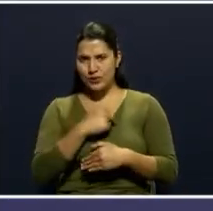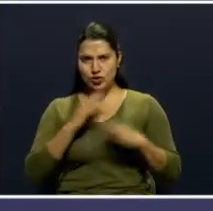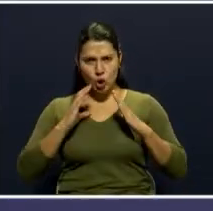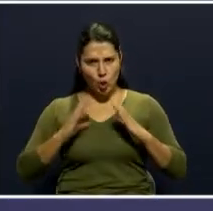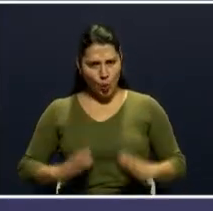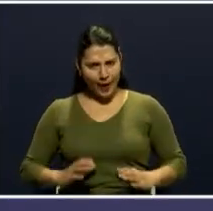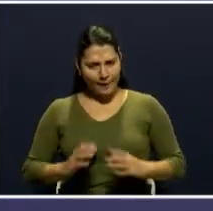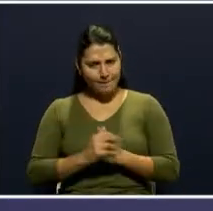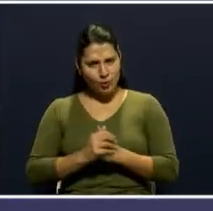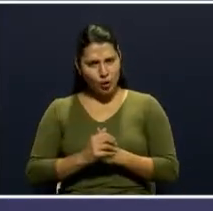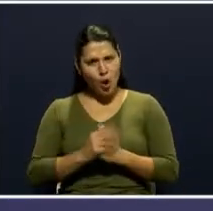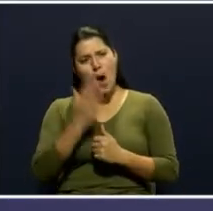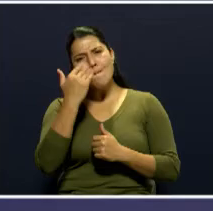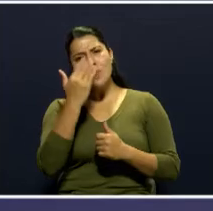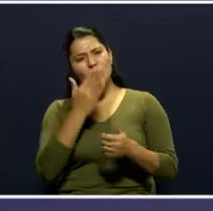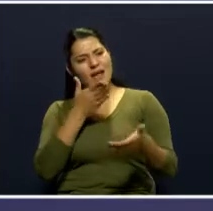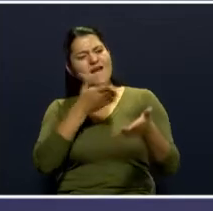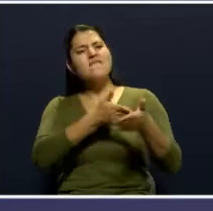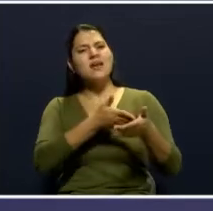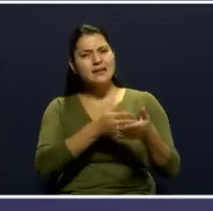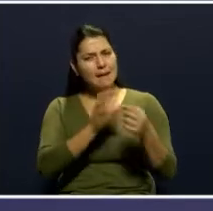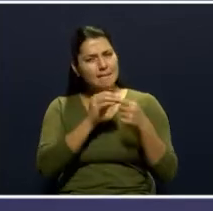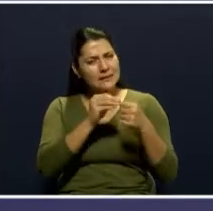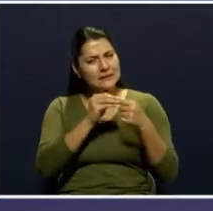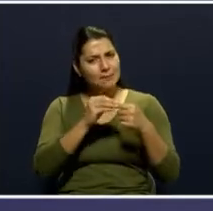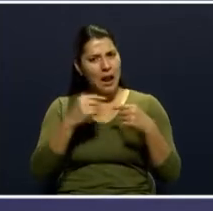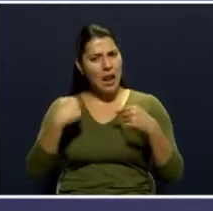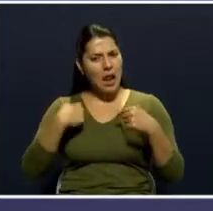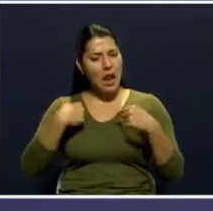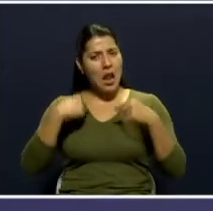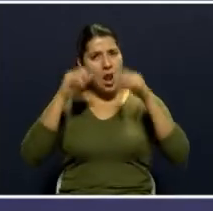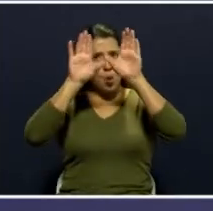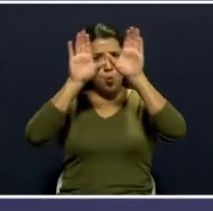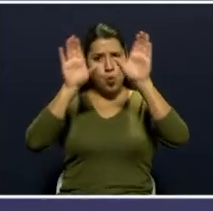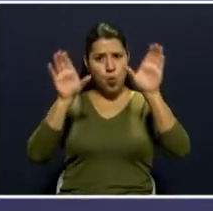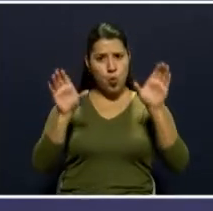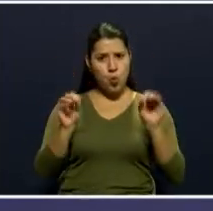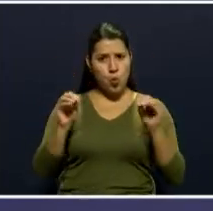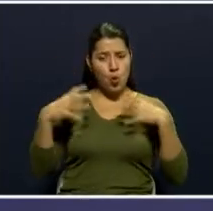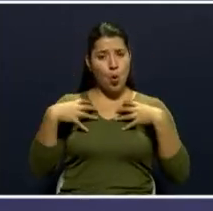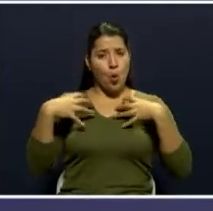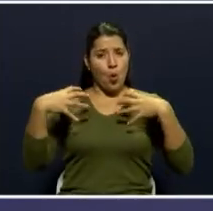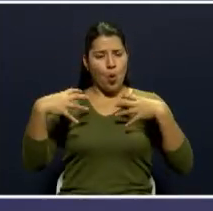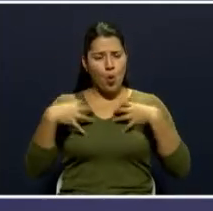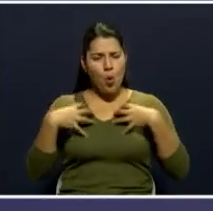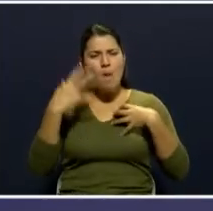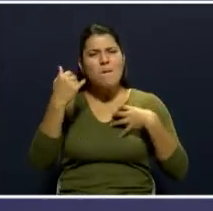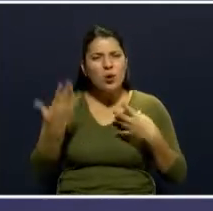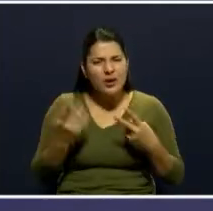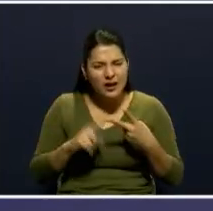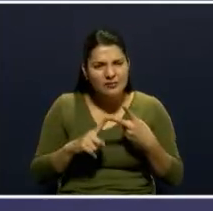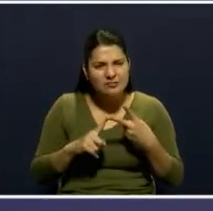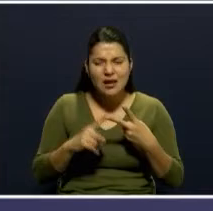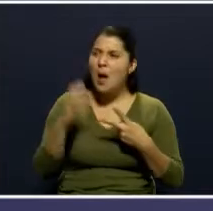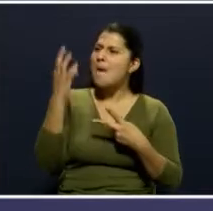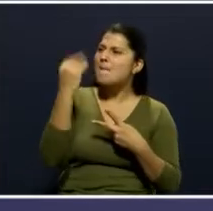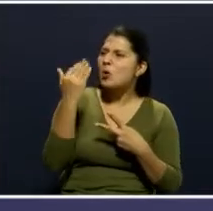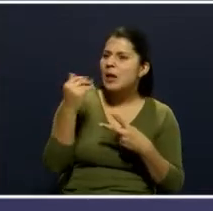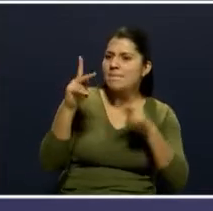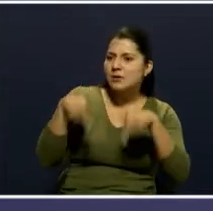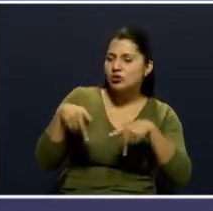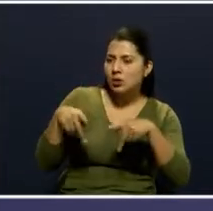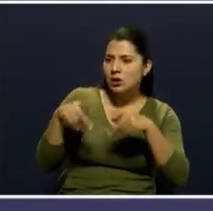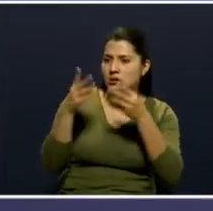ataca principalmente los pulmones? ¿Por qué hay personas con síntomas como la pérdida de